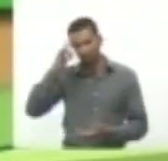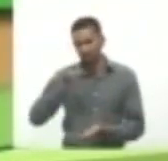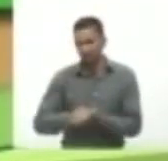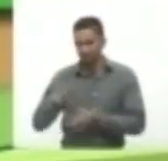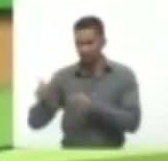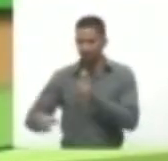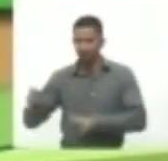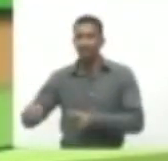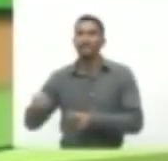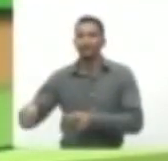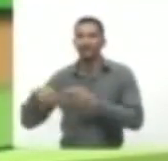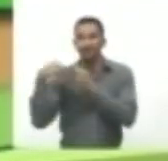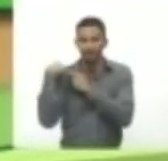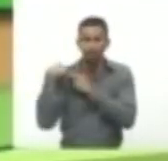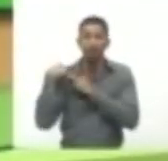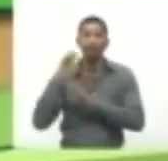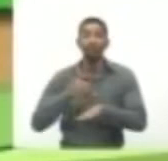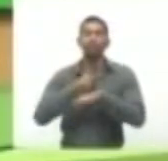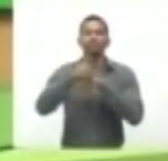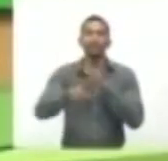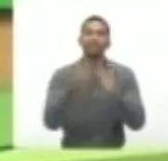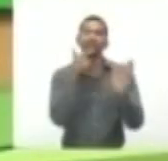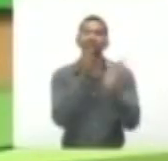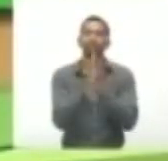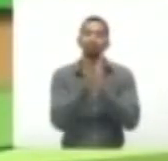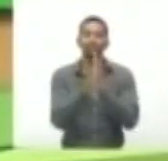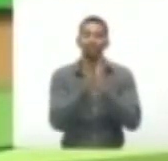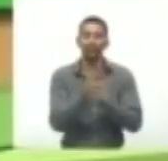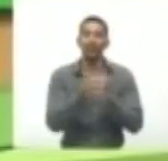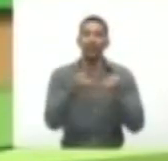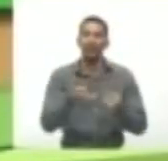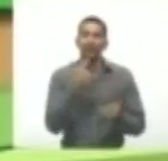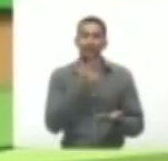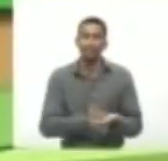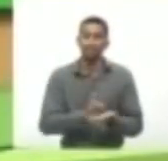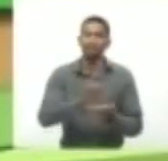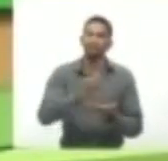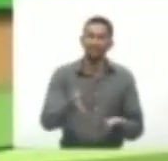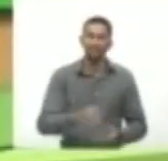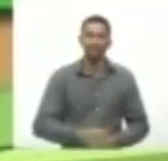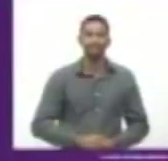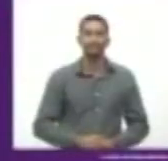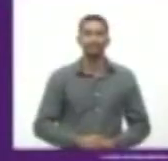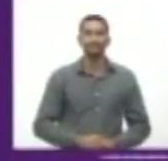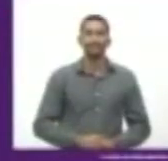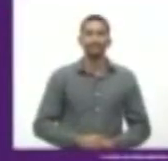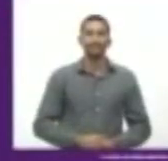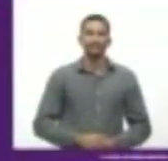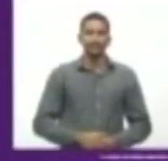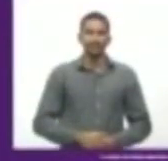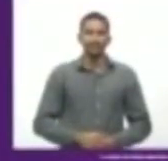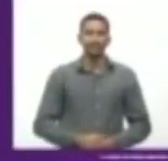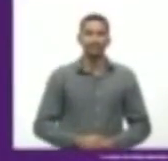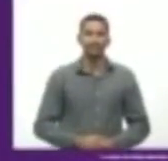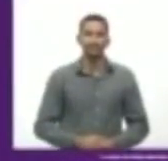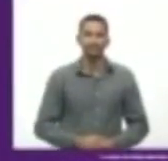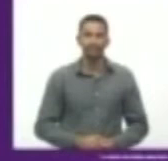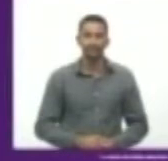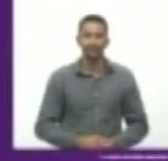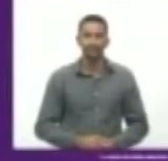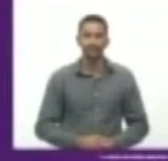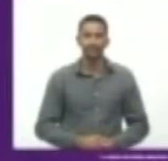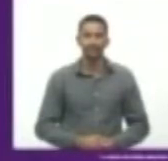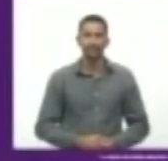más adelante desde sala de redacción. Hasta un mensaje importante para ustedes. Vuelve a clases ahorrando con Triple Play de UNE, que te da internet al doble